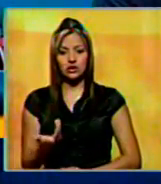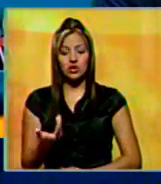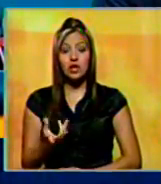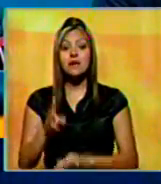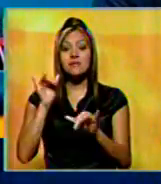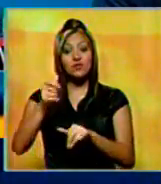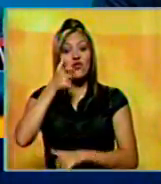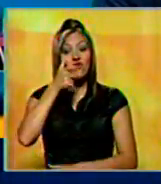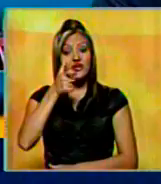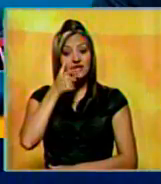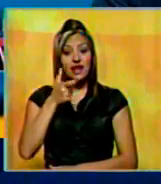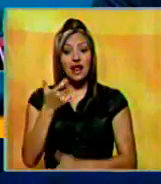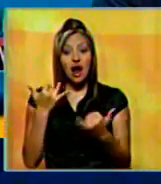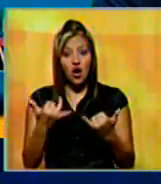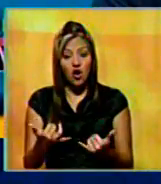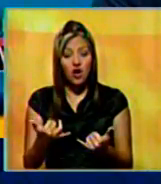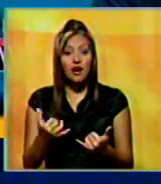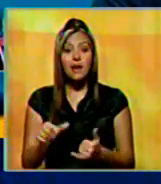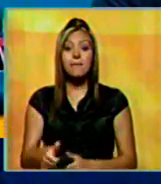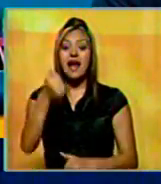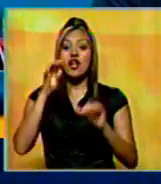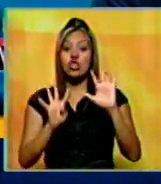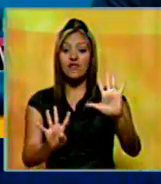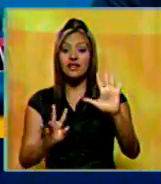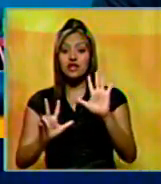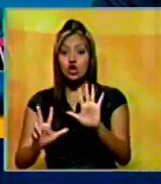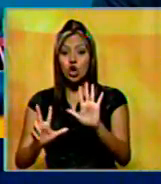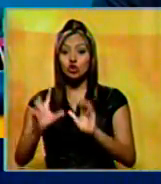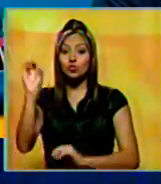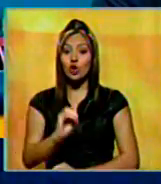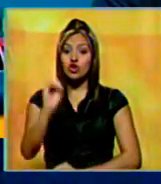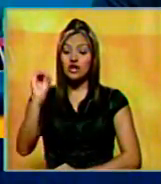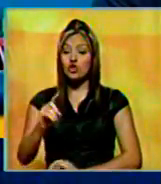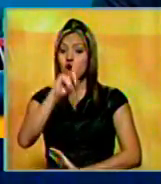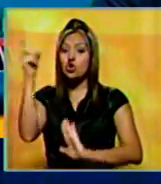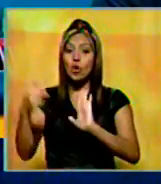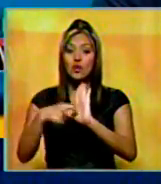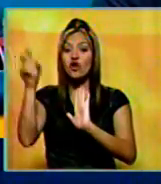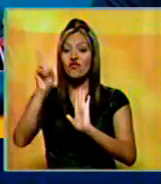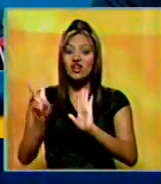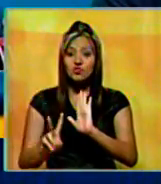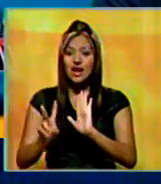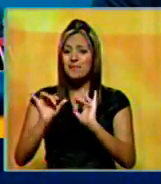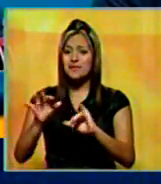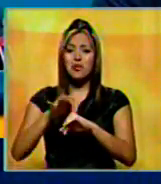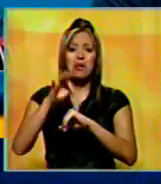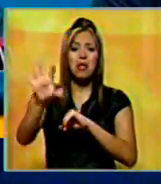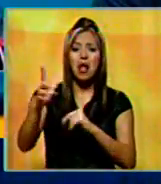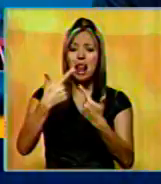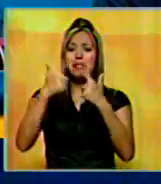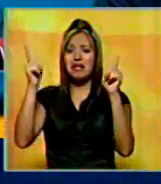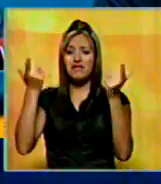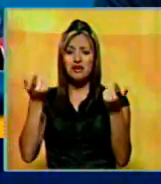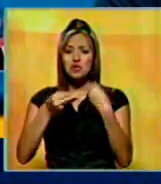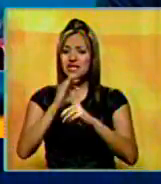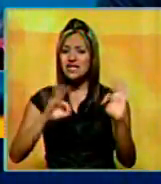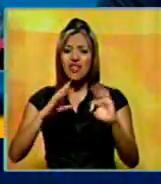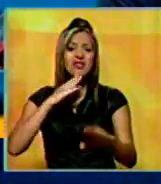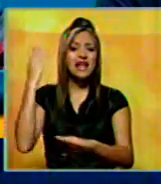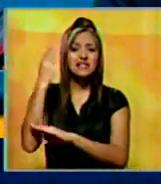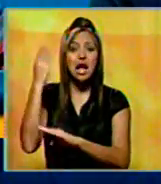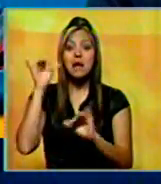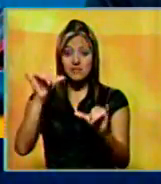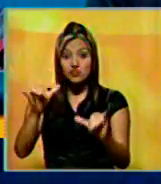Esa fiscalía, que tiene más del 98% de los casos en Venezuela quedan impunes, precisamente por estar